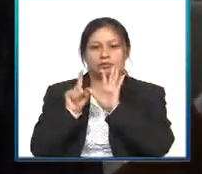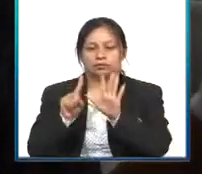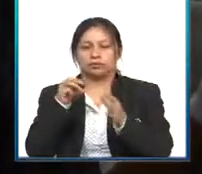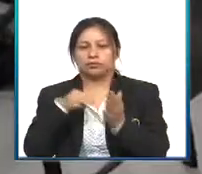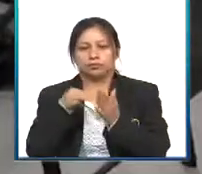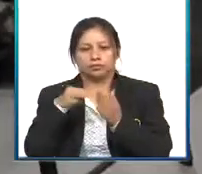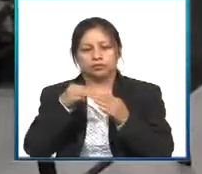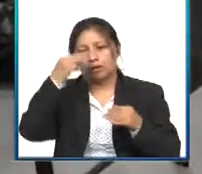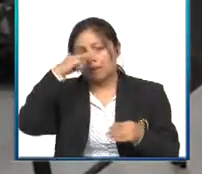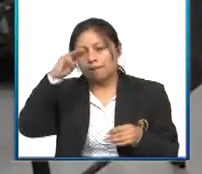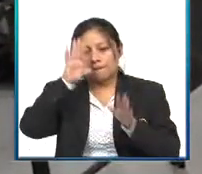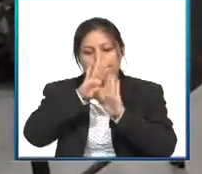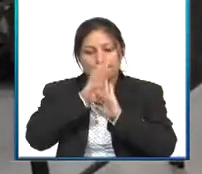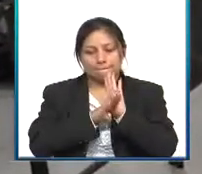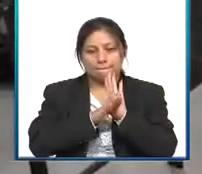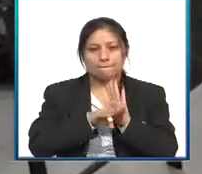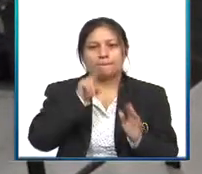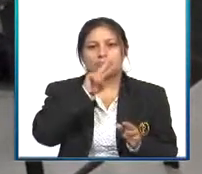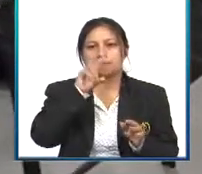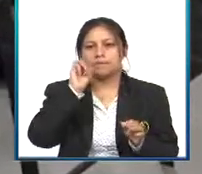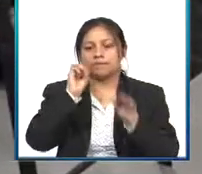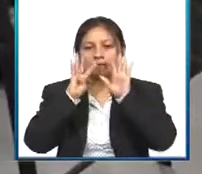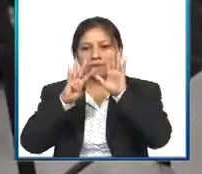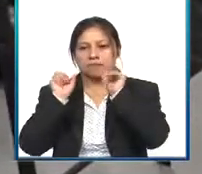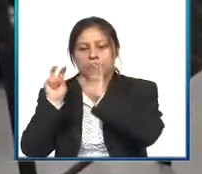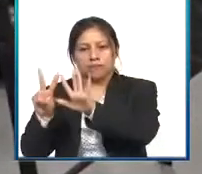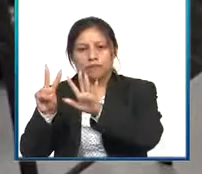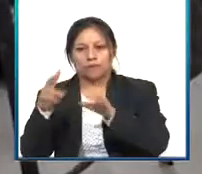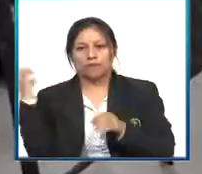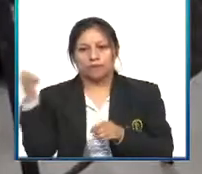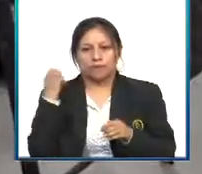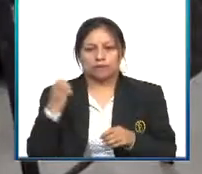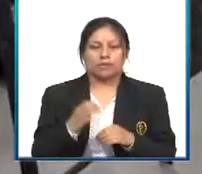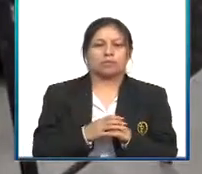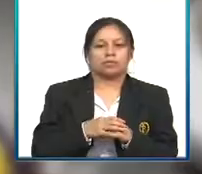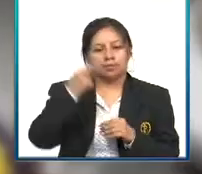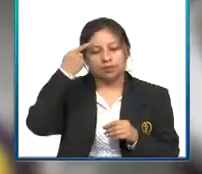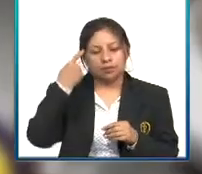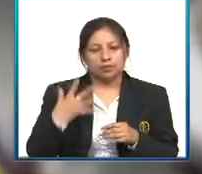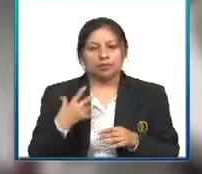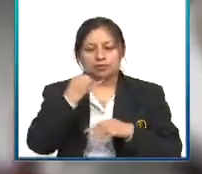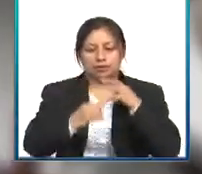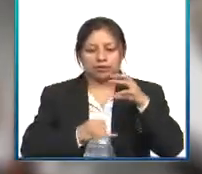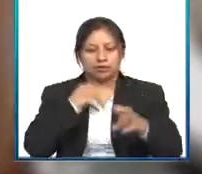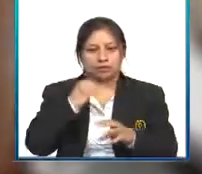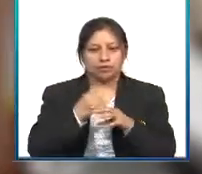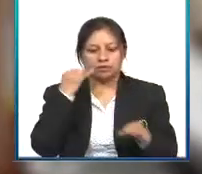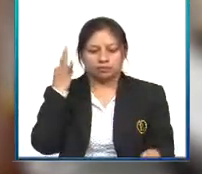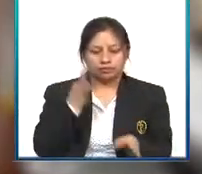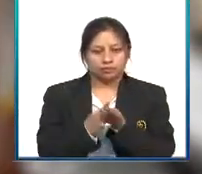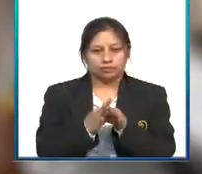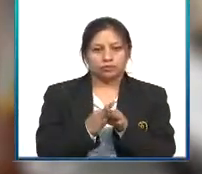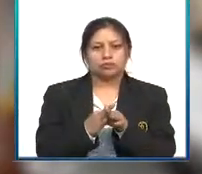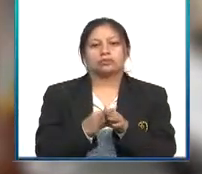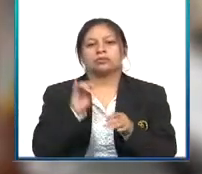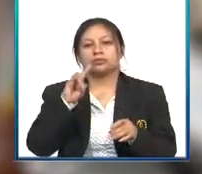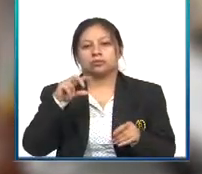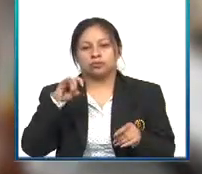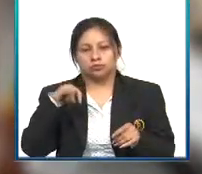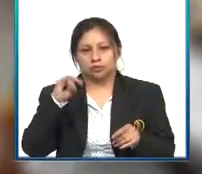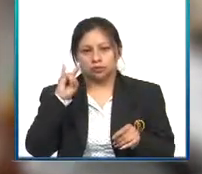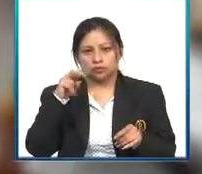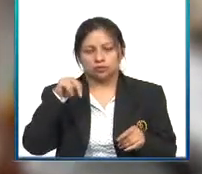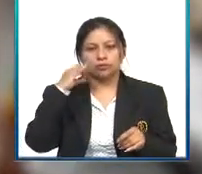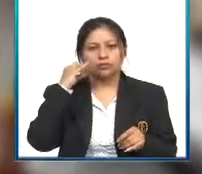en México y no menos de 20.297 en Europa. Los días internacionales establecidos por las Naciones Unidas dan